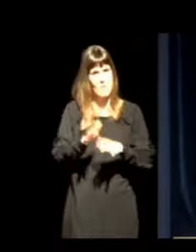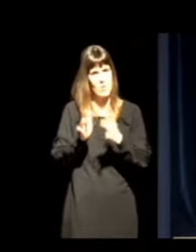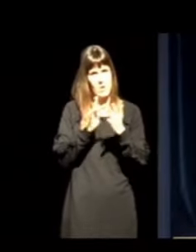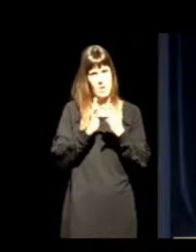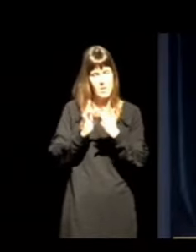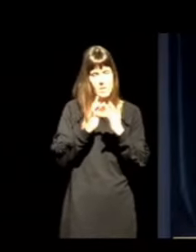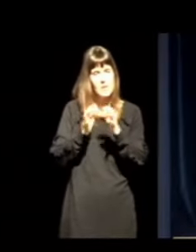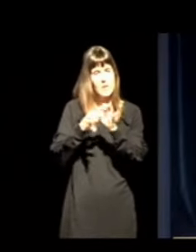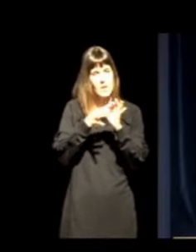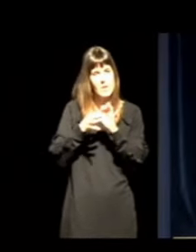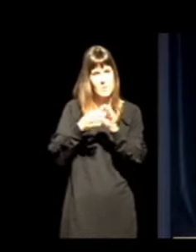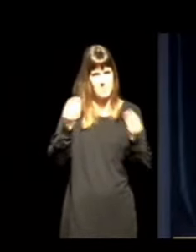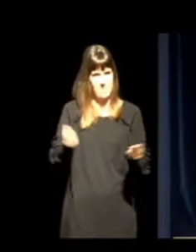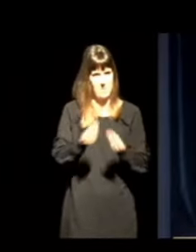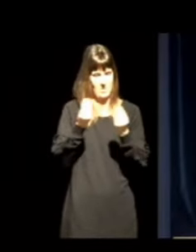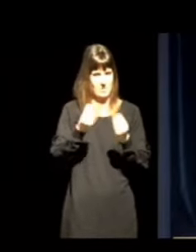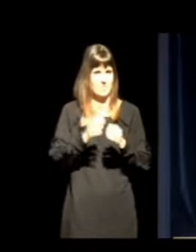relaciones y el buen trato.